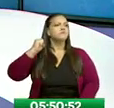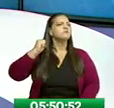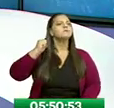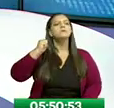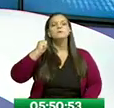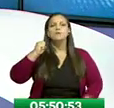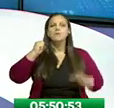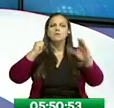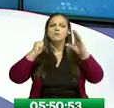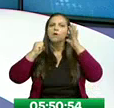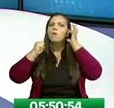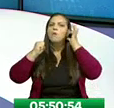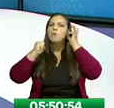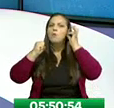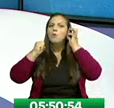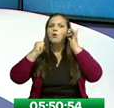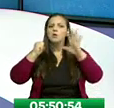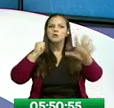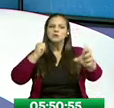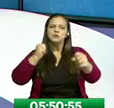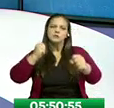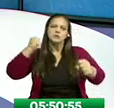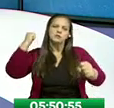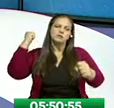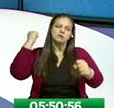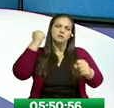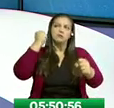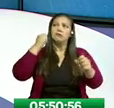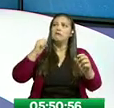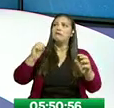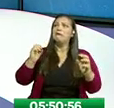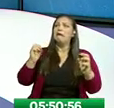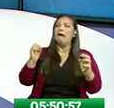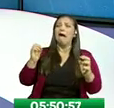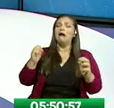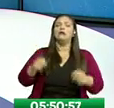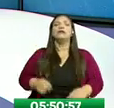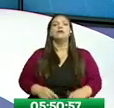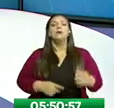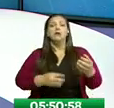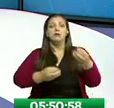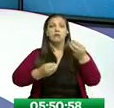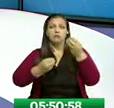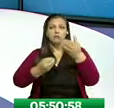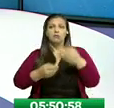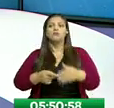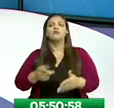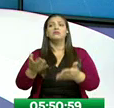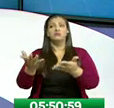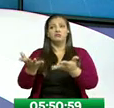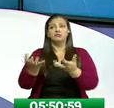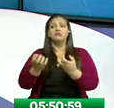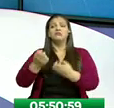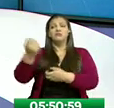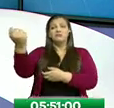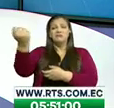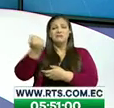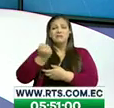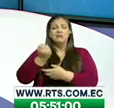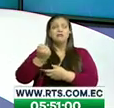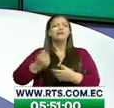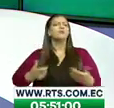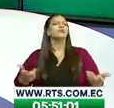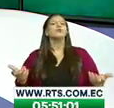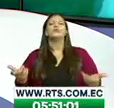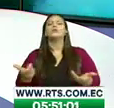su expareja, la presunta víctima, quien aseguró que fue atacada con un cuchillo. El hecho habría